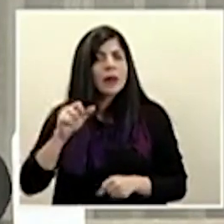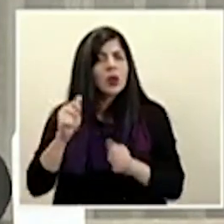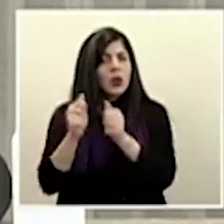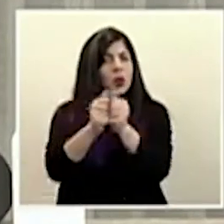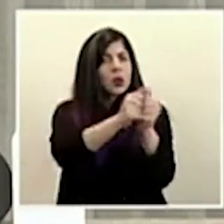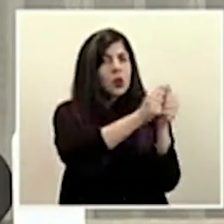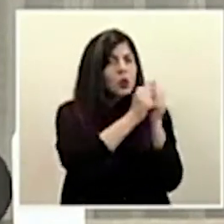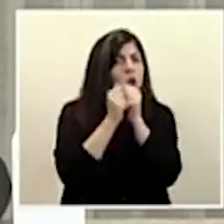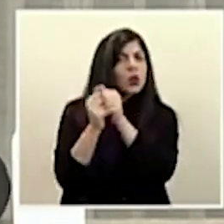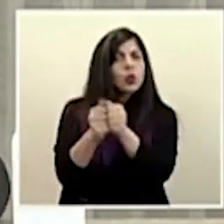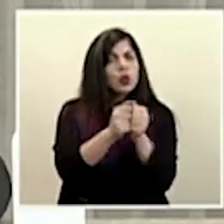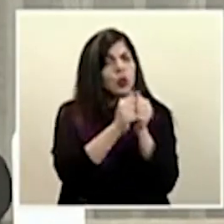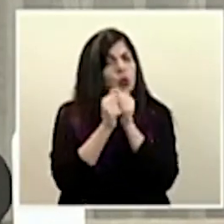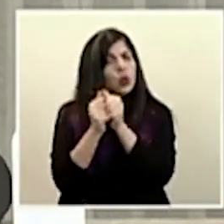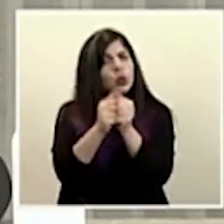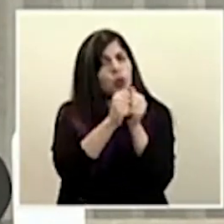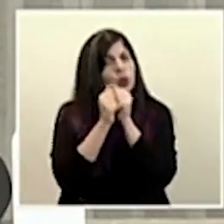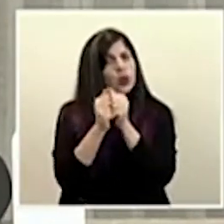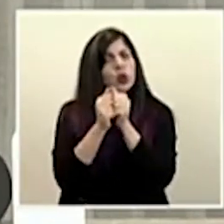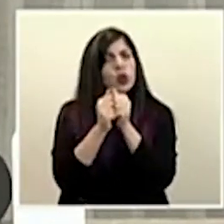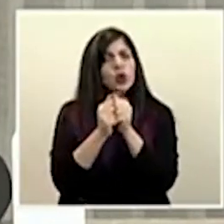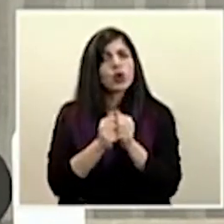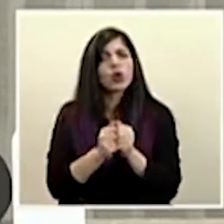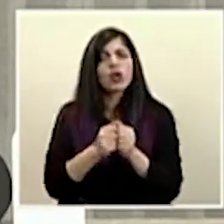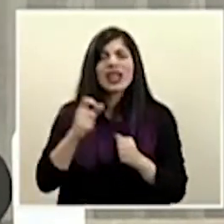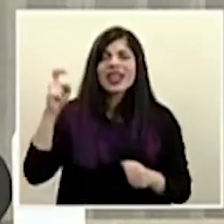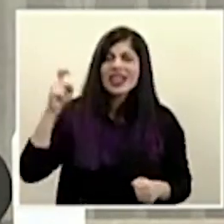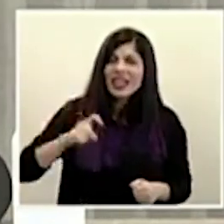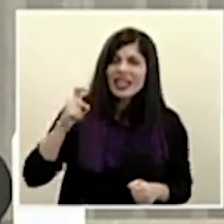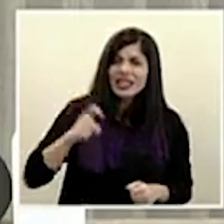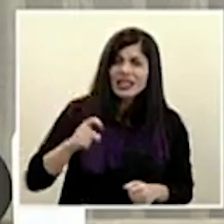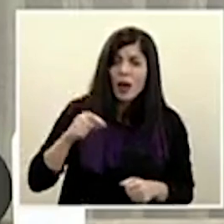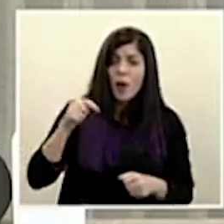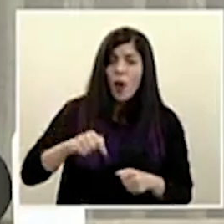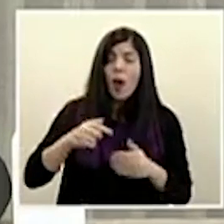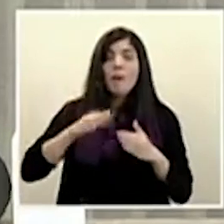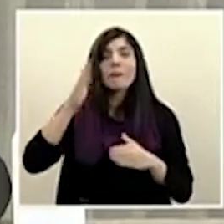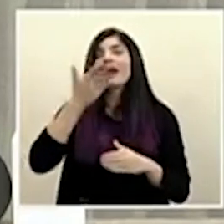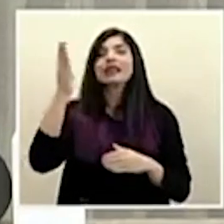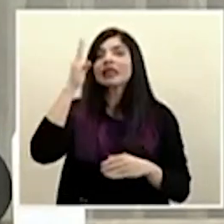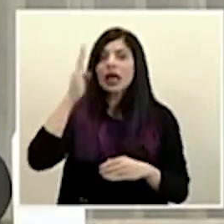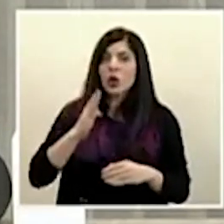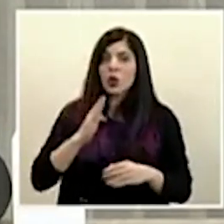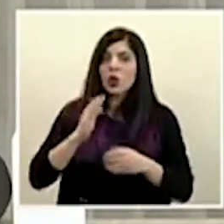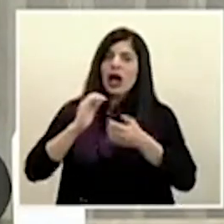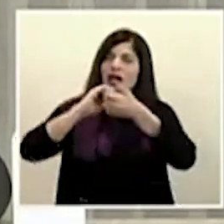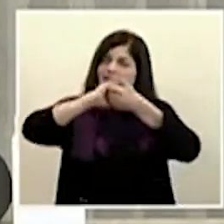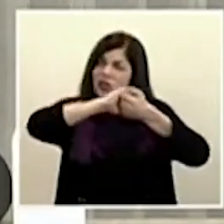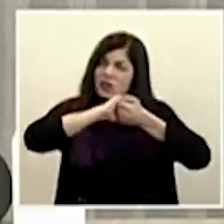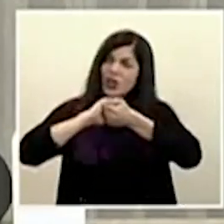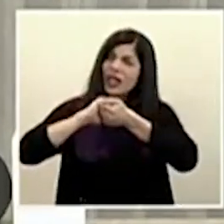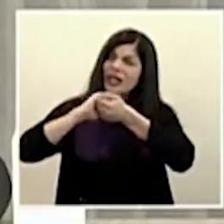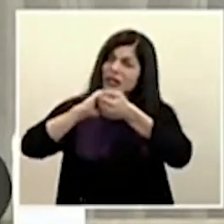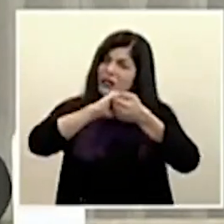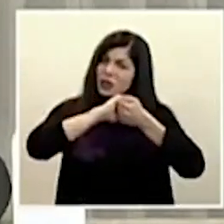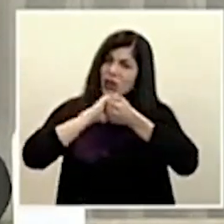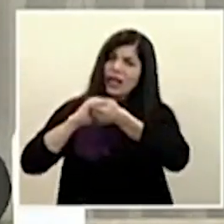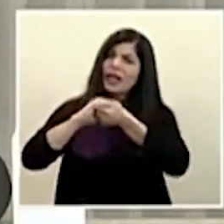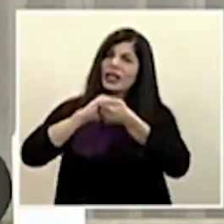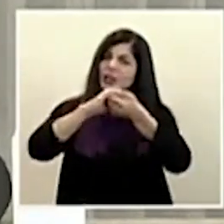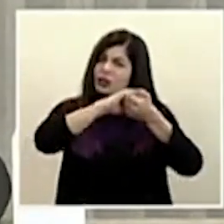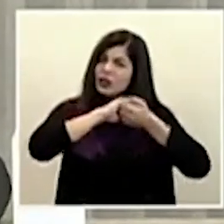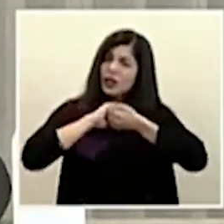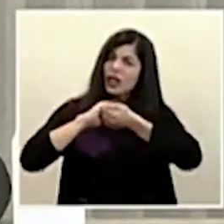unión, unión, unión y necesitamos hoy más que nunca solidaridad, solidaridad